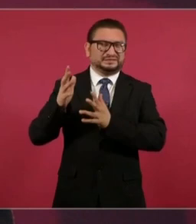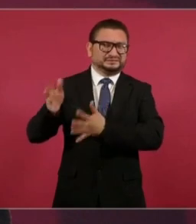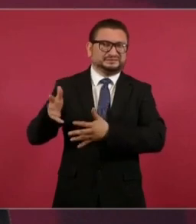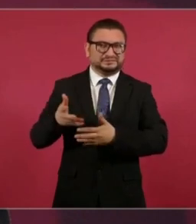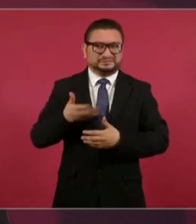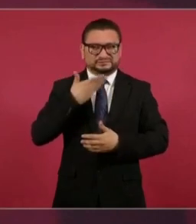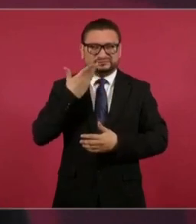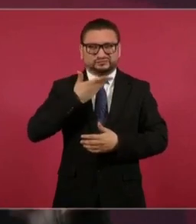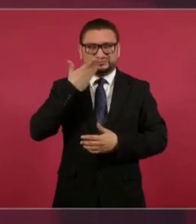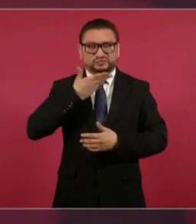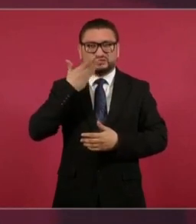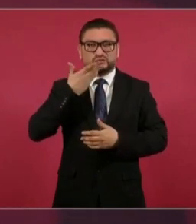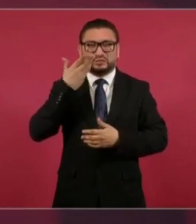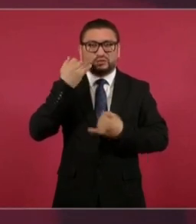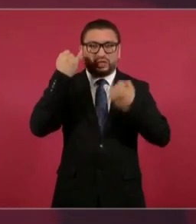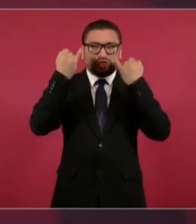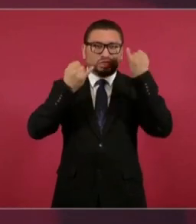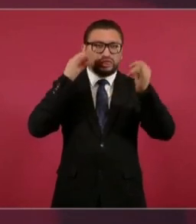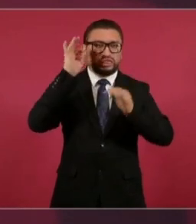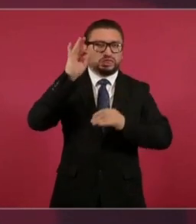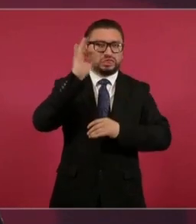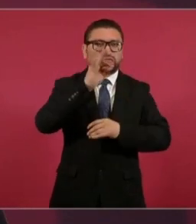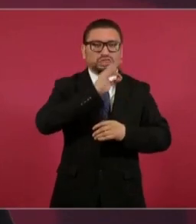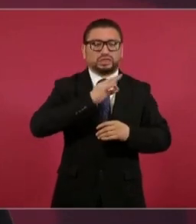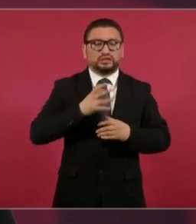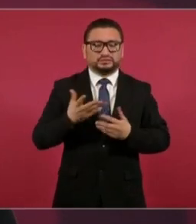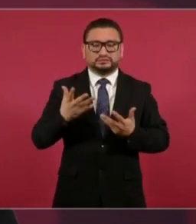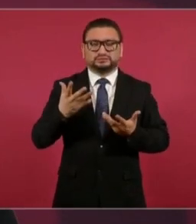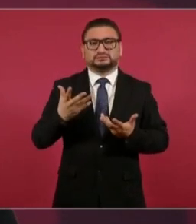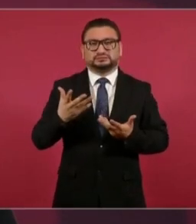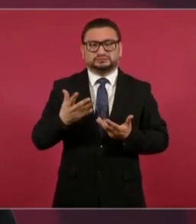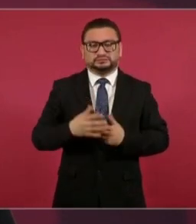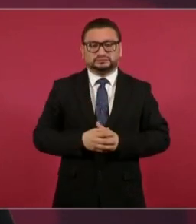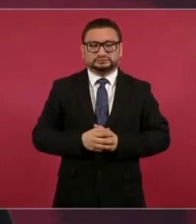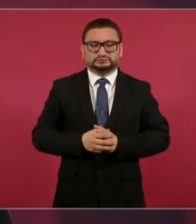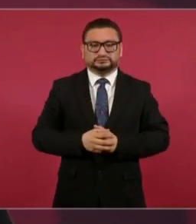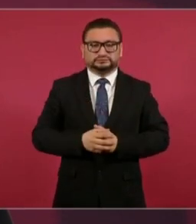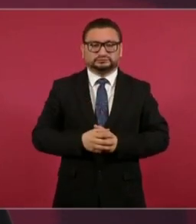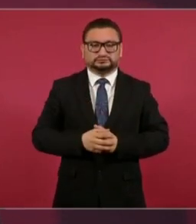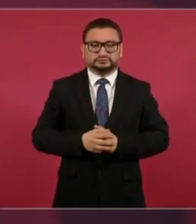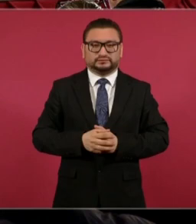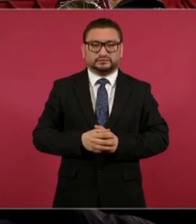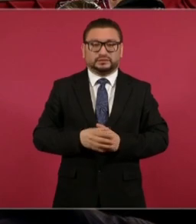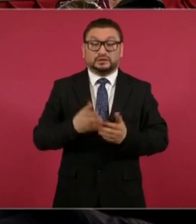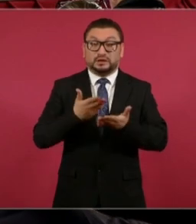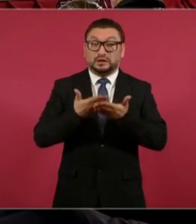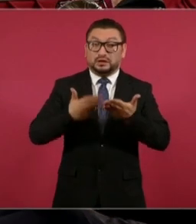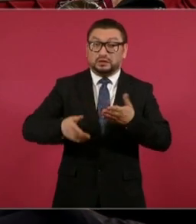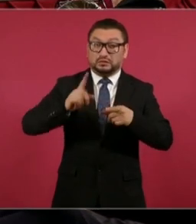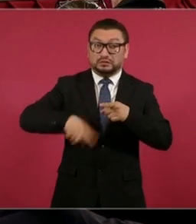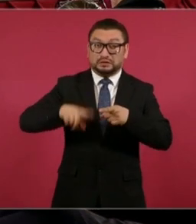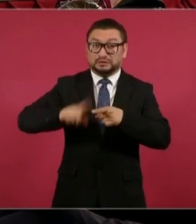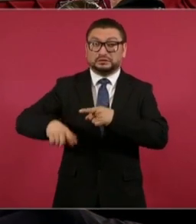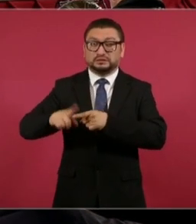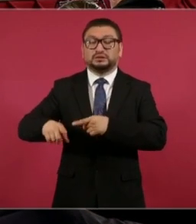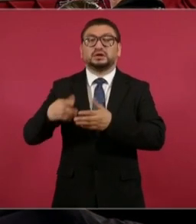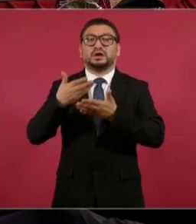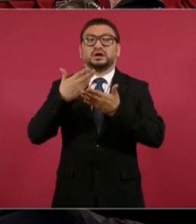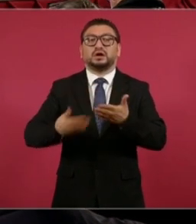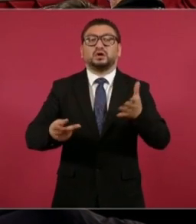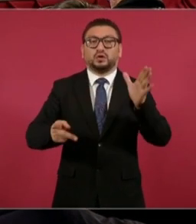así nos lavaron el cerebro y ahora de nuevo el fenómeno